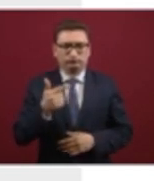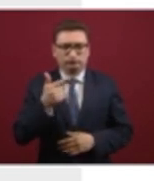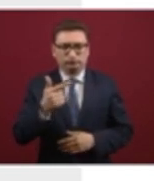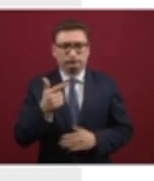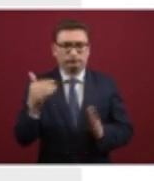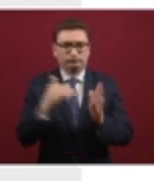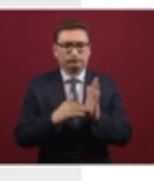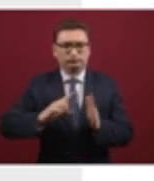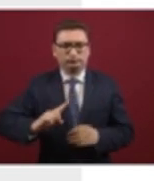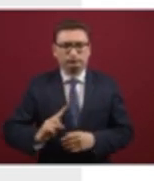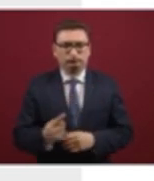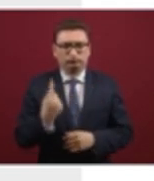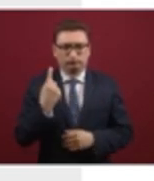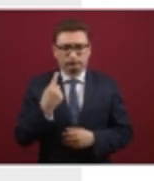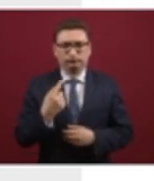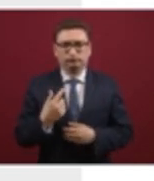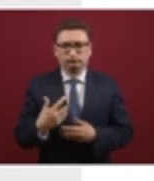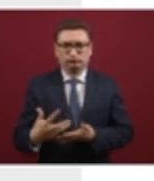4,437,000 dólares.